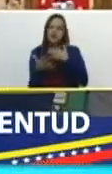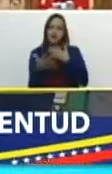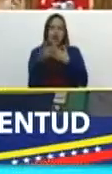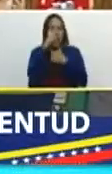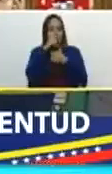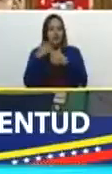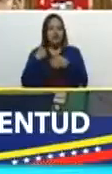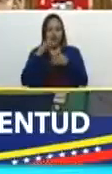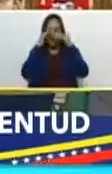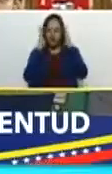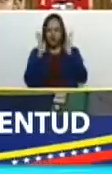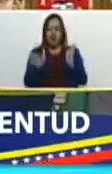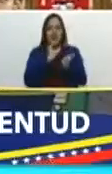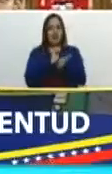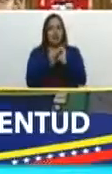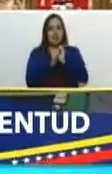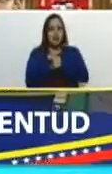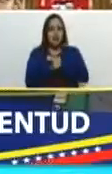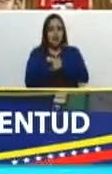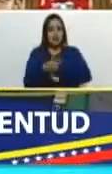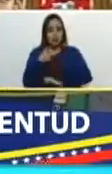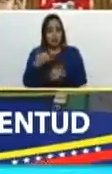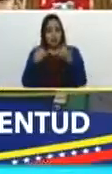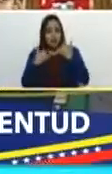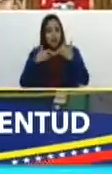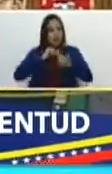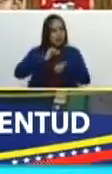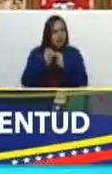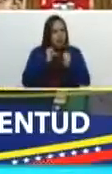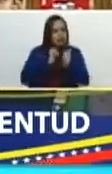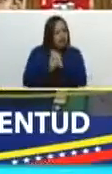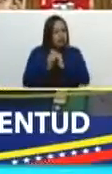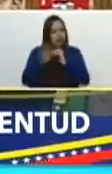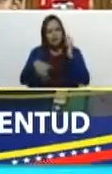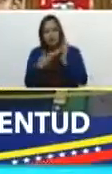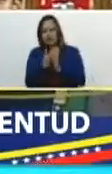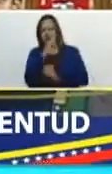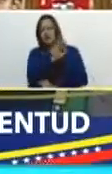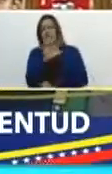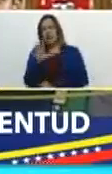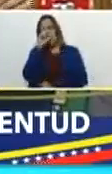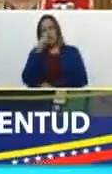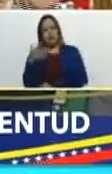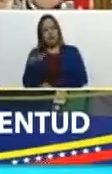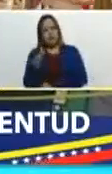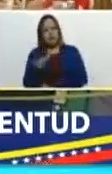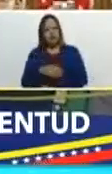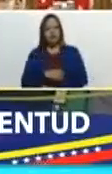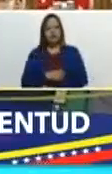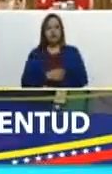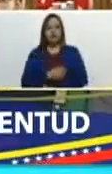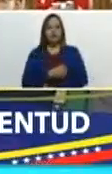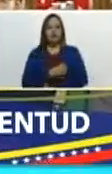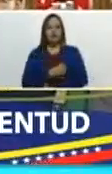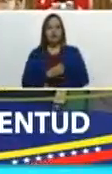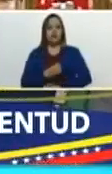dedicado, disciplinado y autoexigido, por lo menos hasta los 35 años. Porque con el deporte que